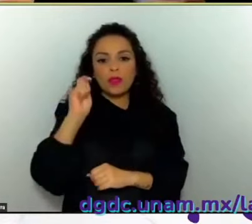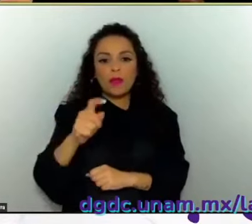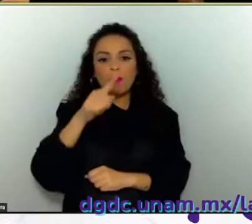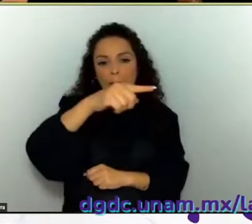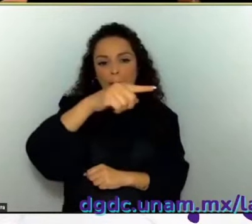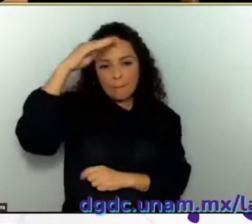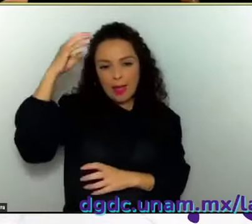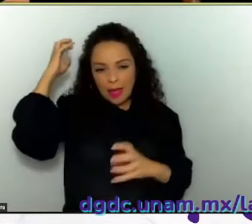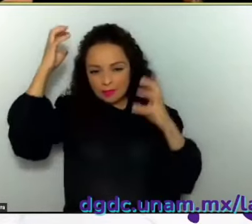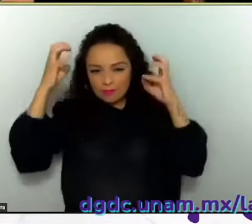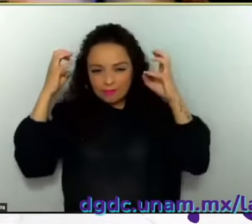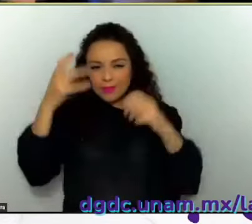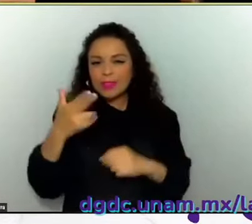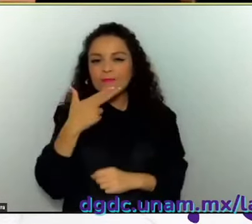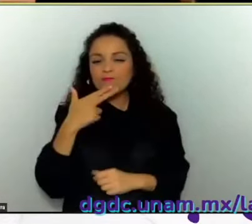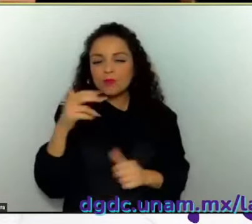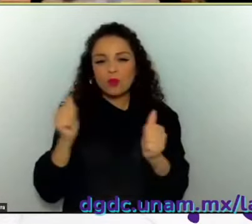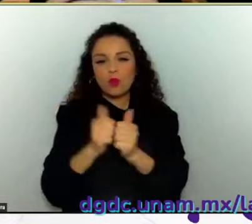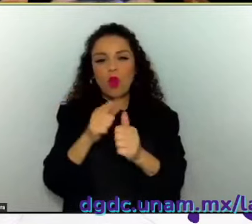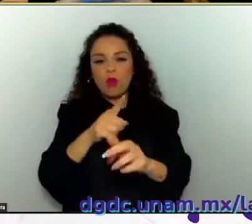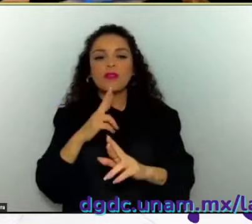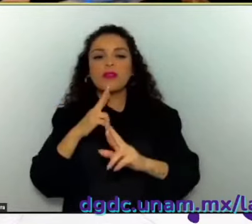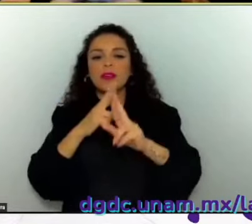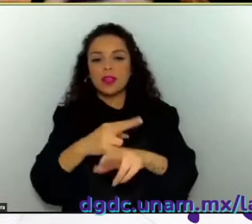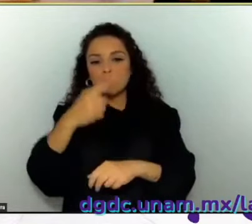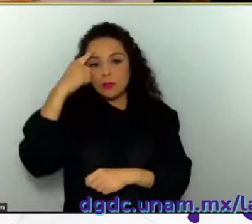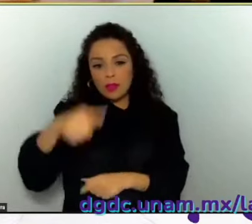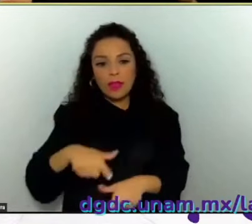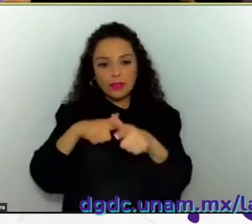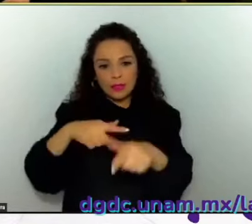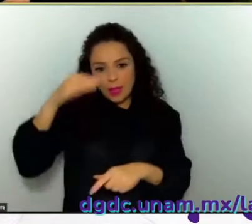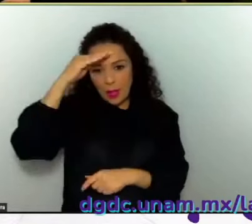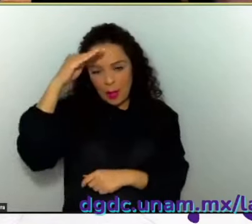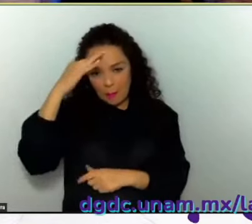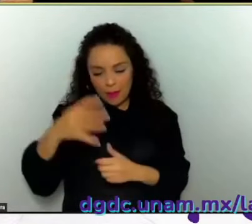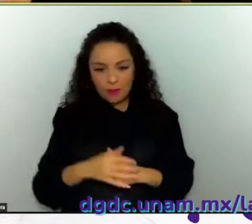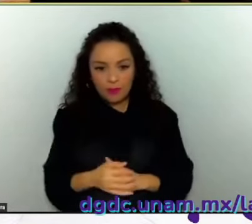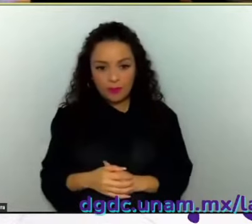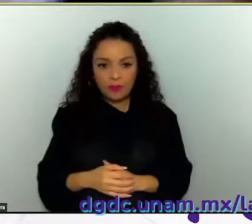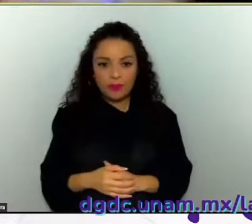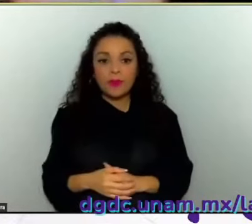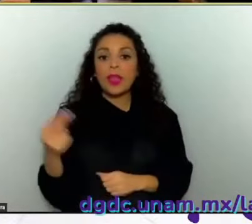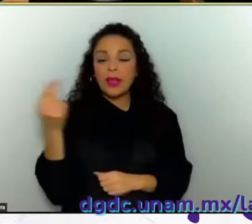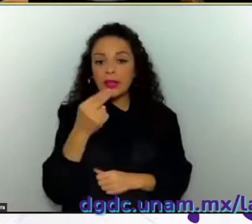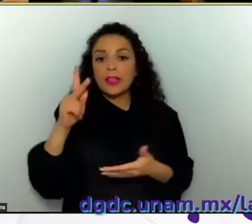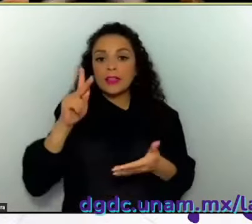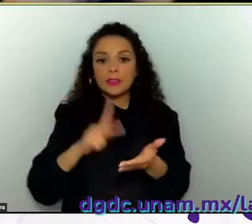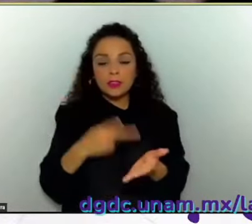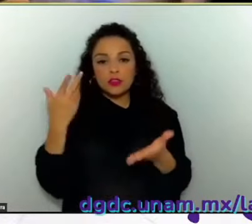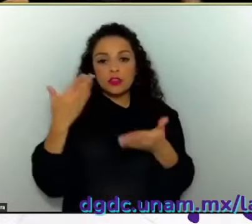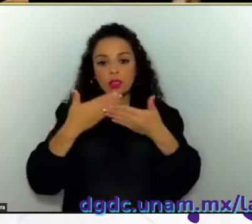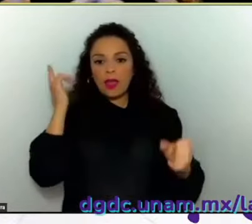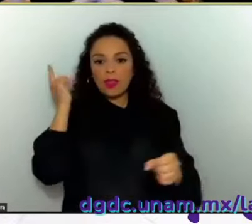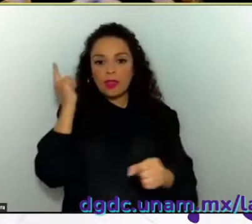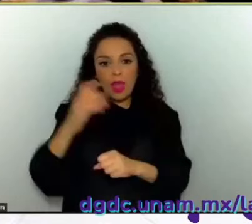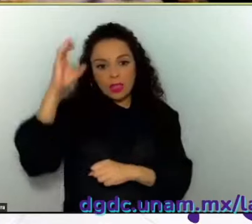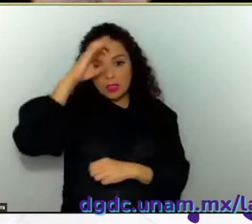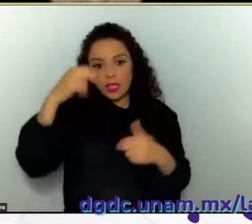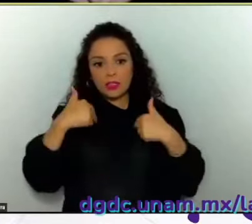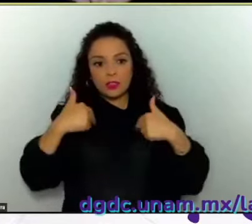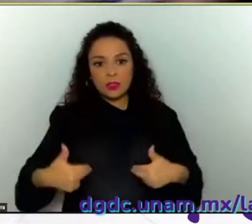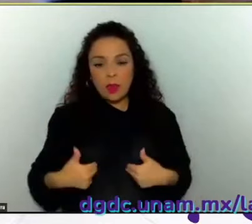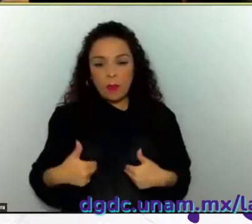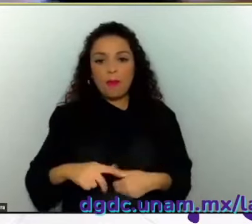también como reflexión final. Este ciclo se llama Redescubramos a las ciencias y a las humanidades después de la